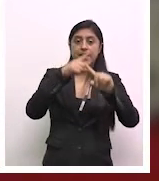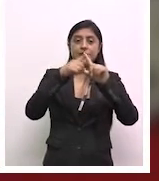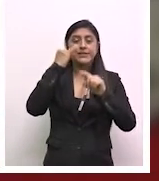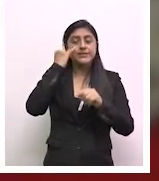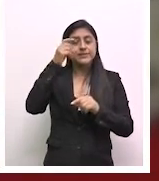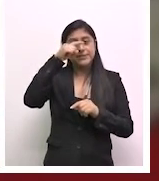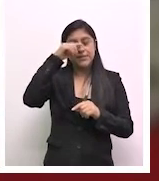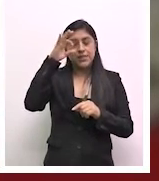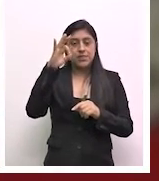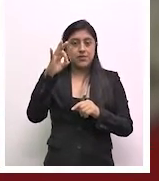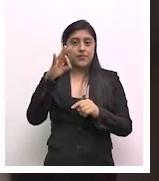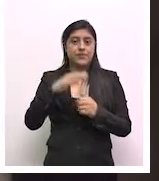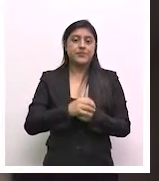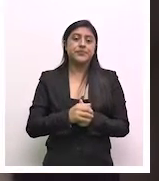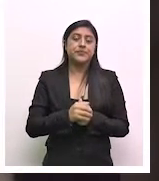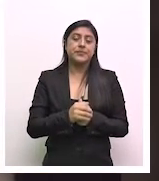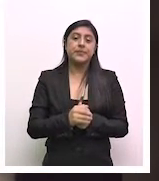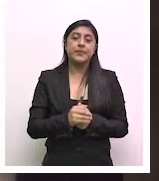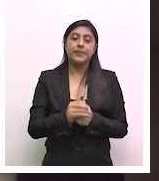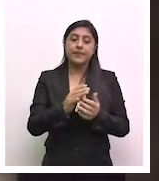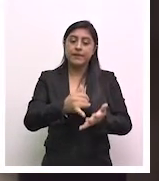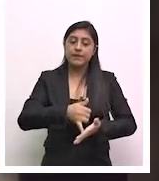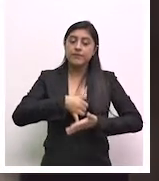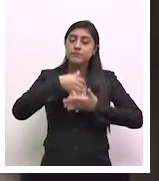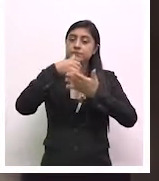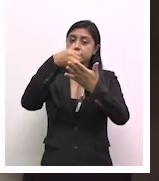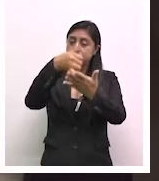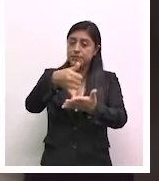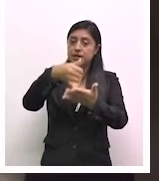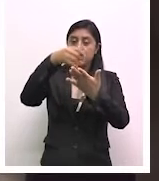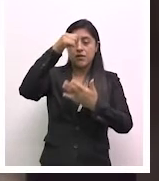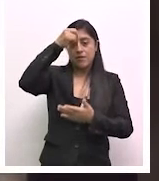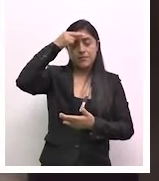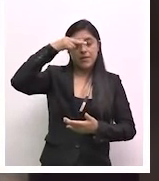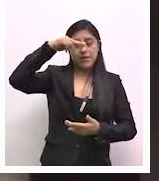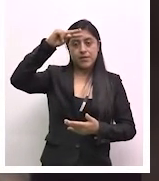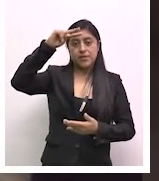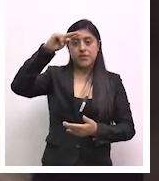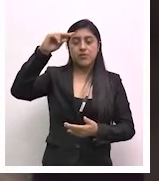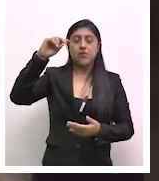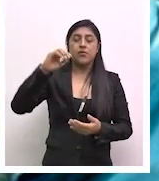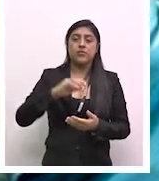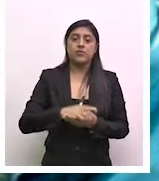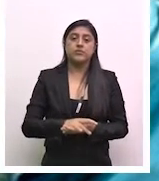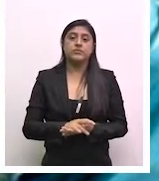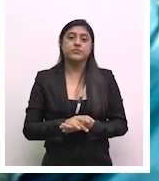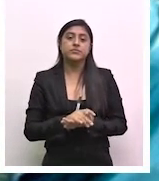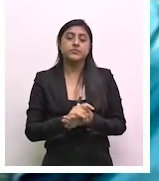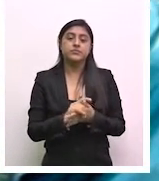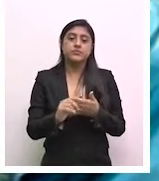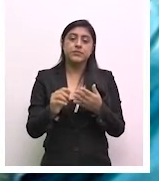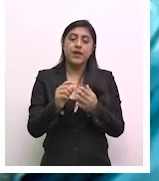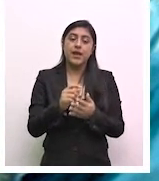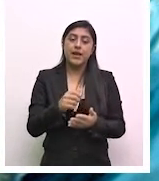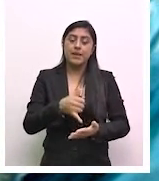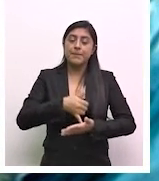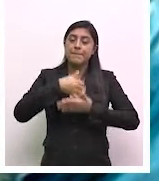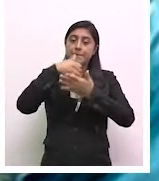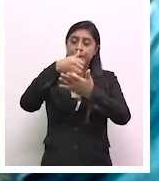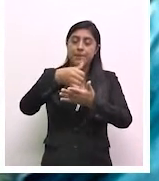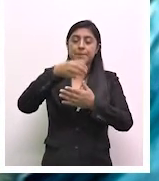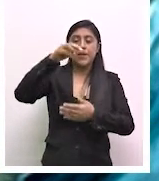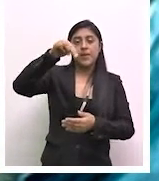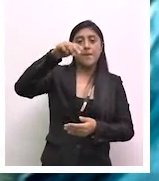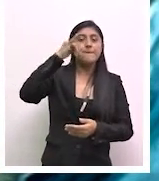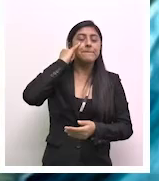caminos. Entre sus galardones está la Orden del Águila Azteca, máxima condecoración que México otorga a un extranjero,